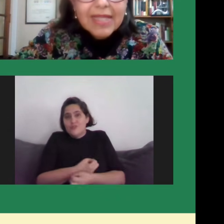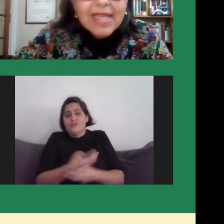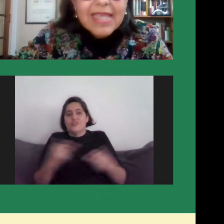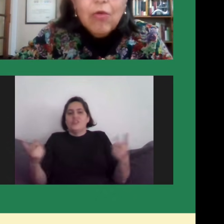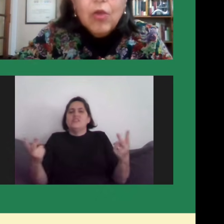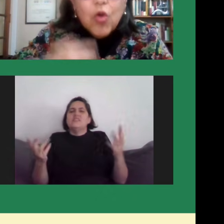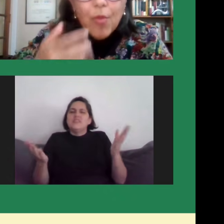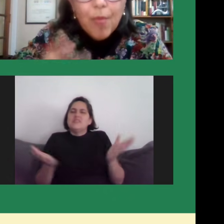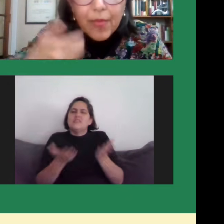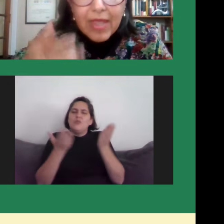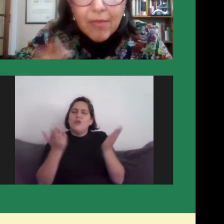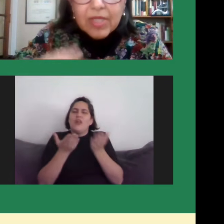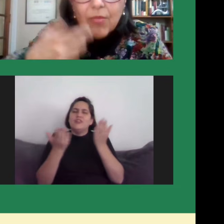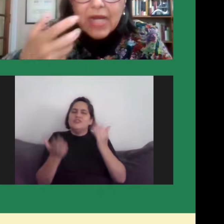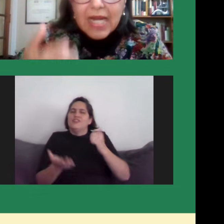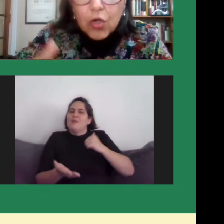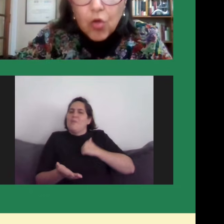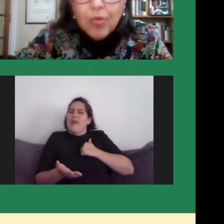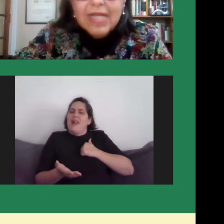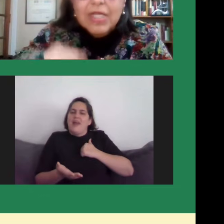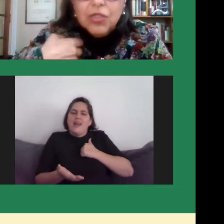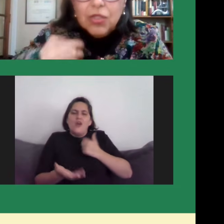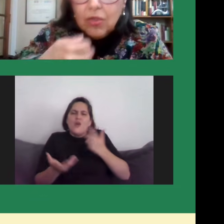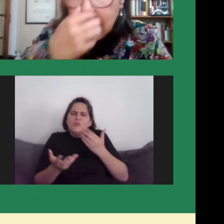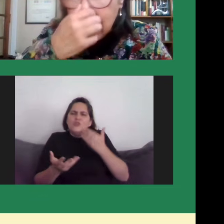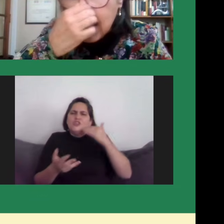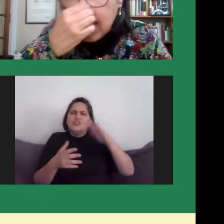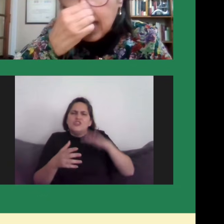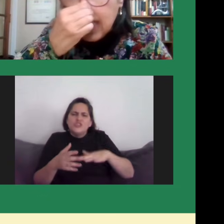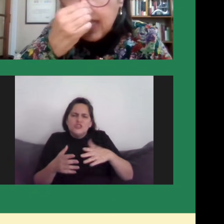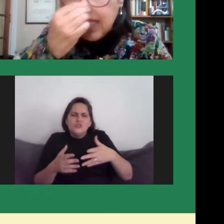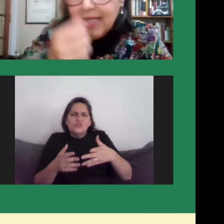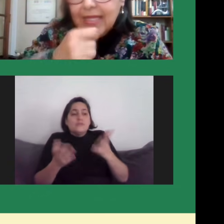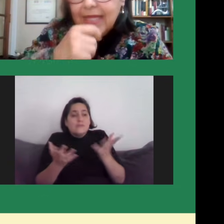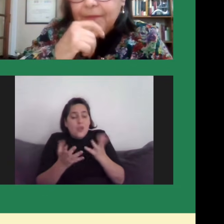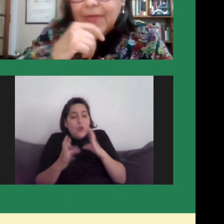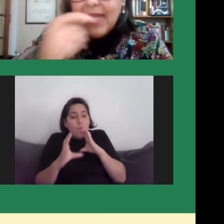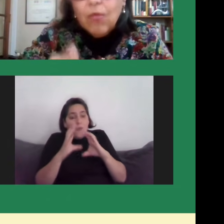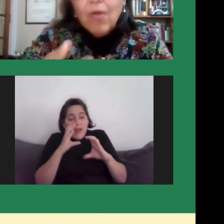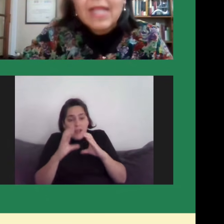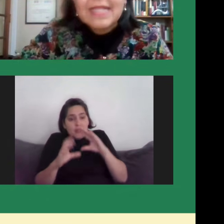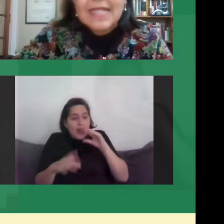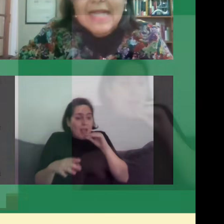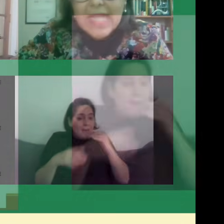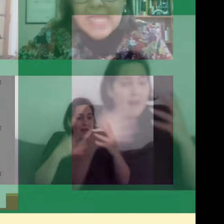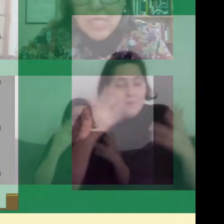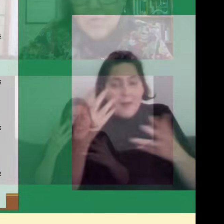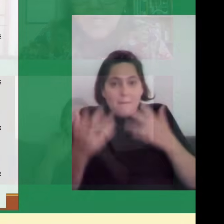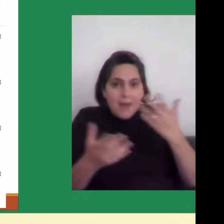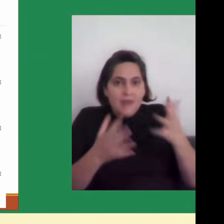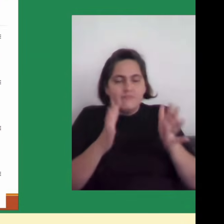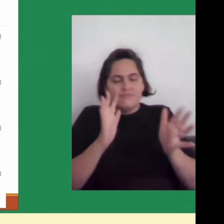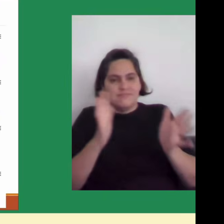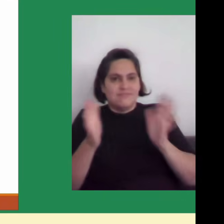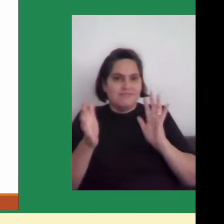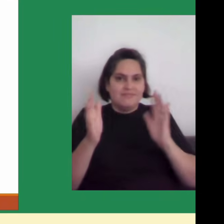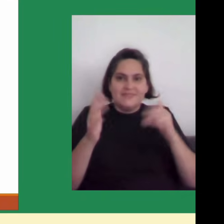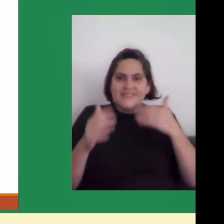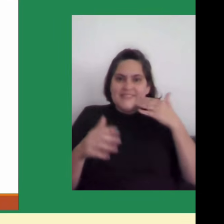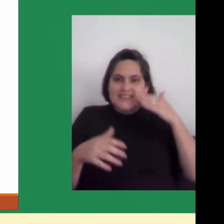muy detallado el cómo podemos estimular la comunicación, eh, el lenguaje, etcétera, en los